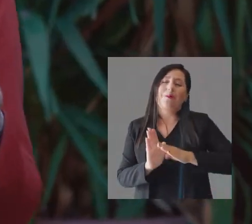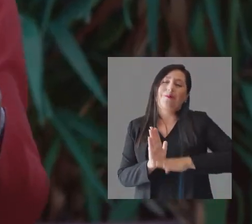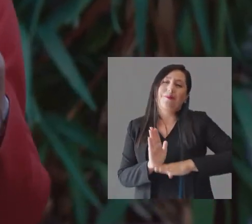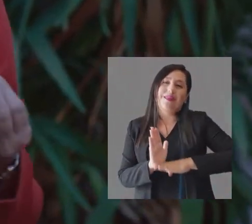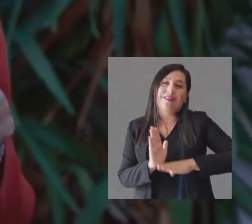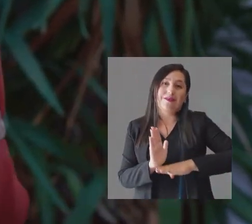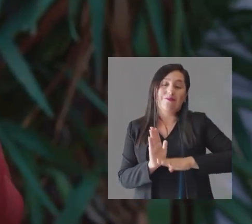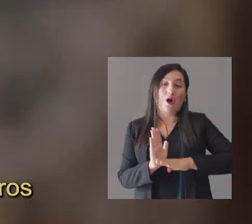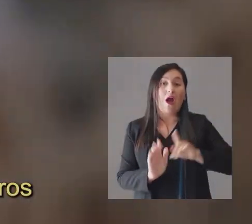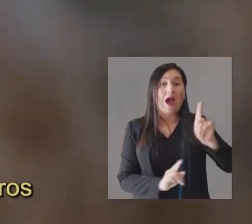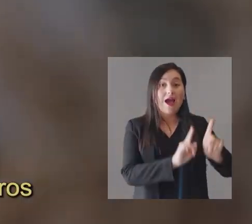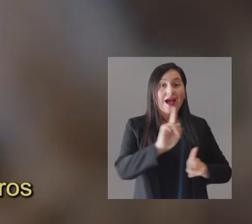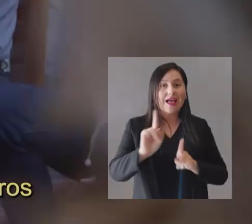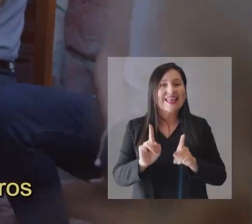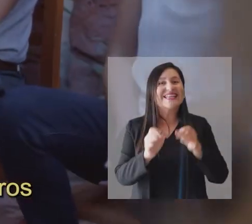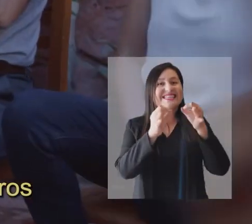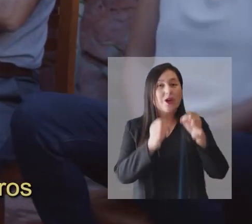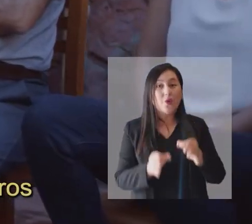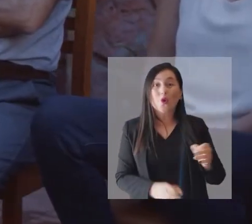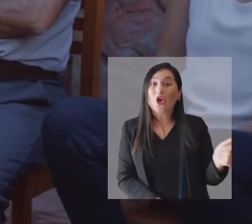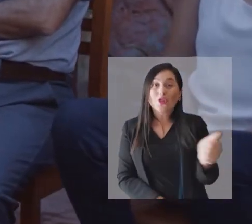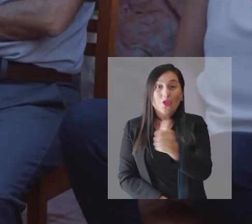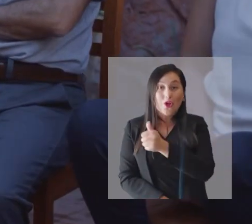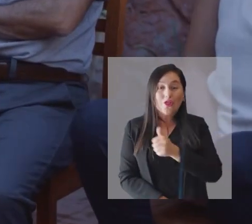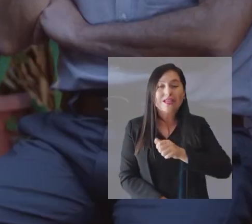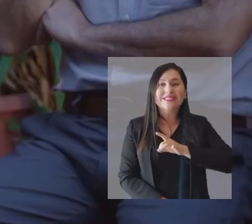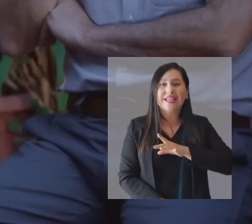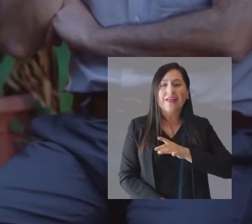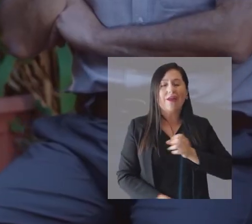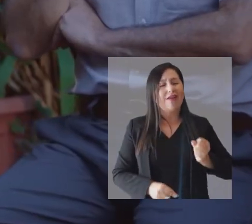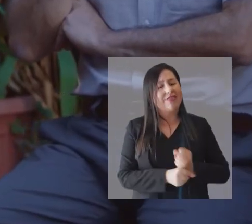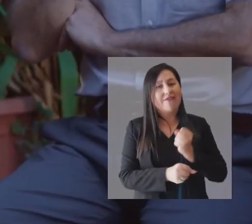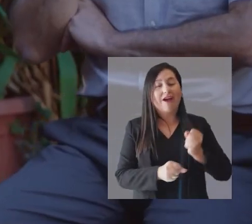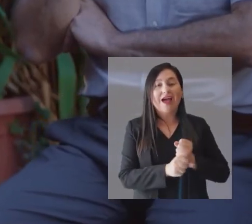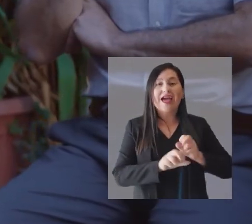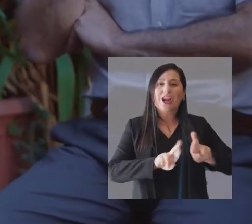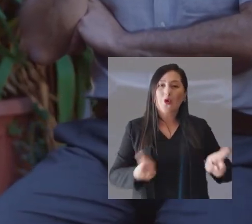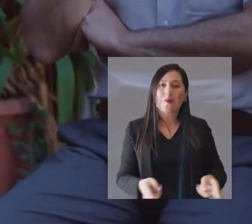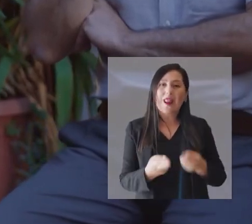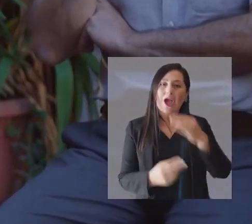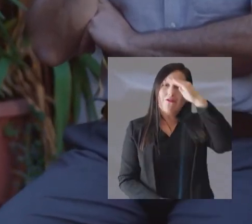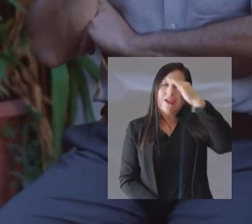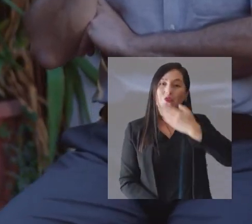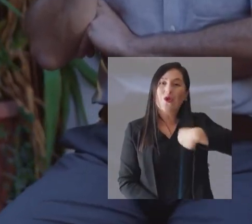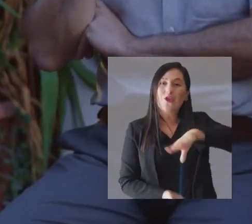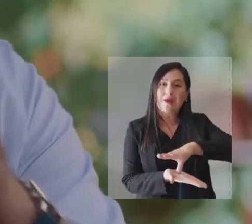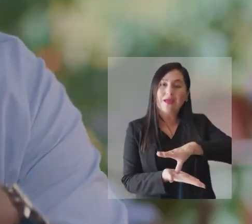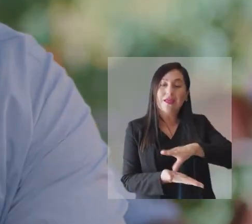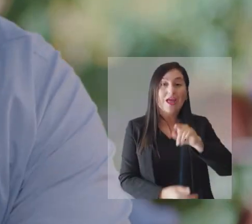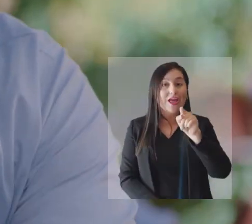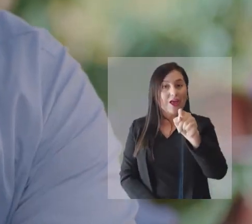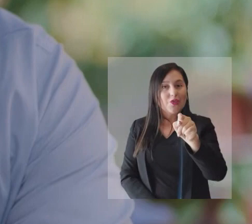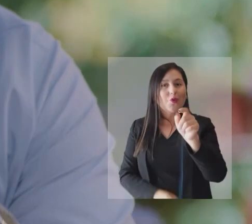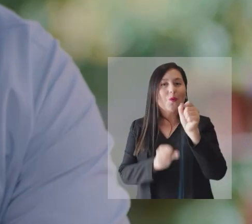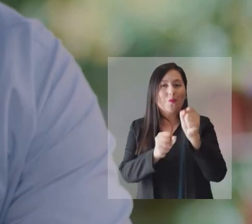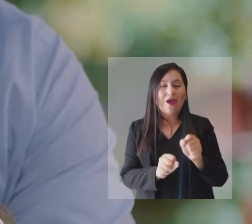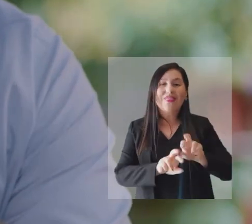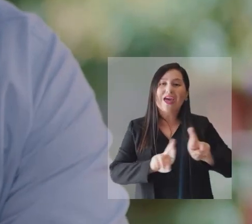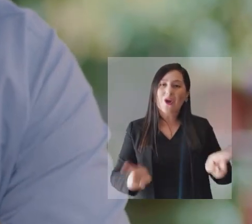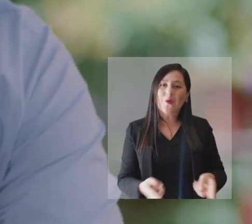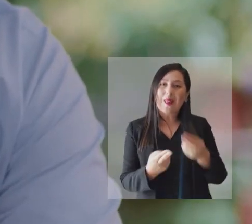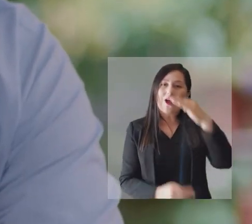si estamos hablando de lo mínimo si hay algo de lo que pueden estar seguros todos los chilenos que nos vamos a sacar la mugre por recuperar la confianza en nuestro país que tú